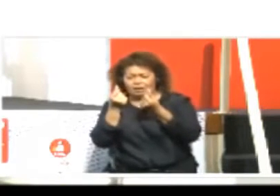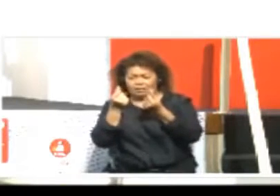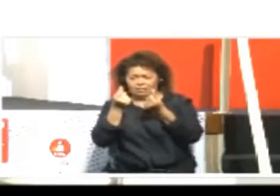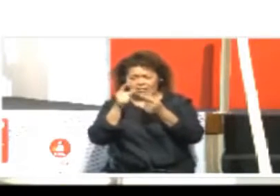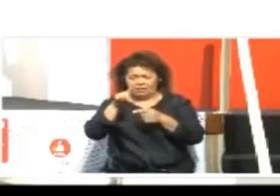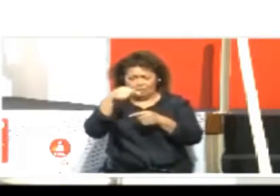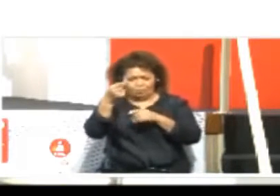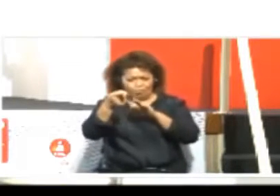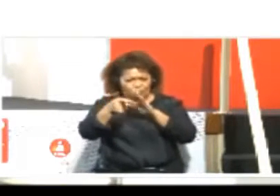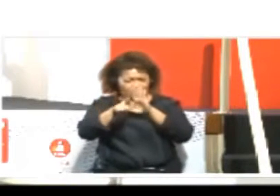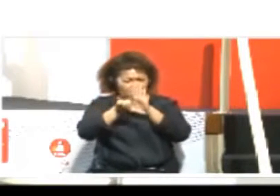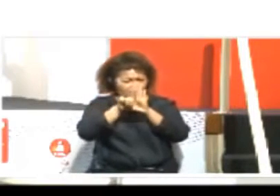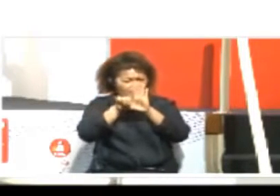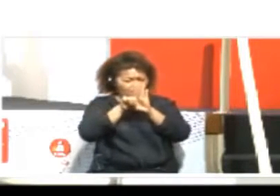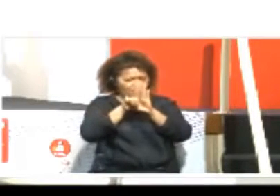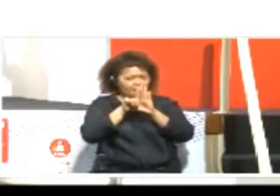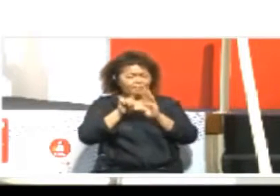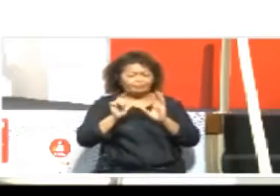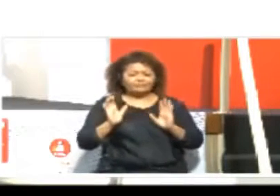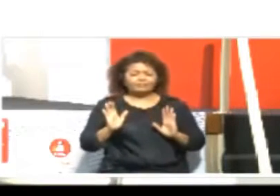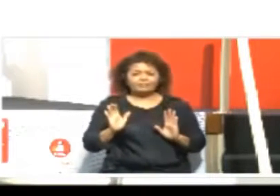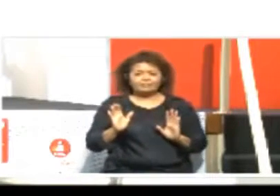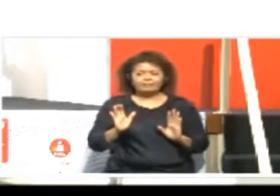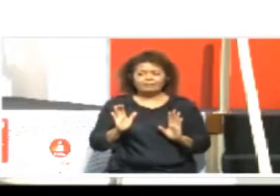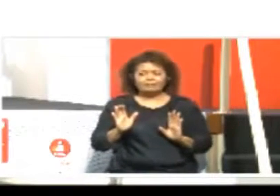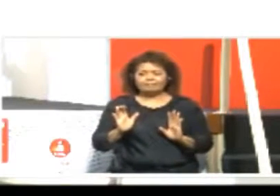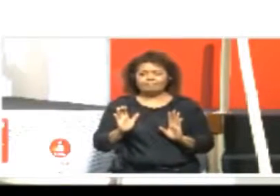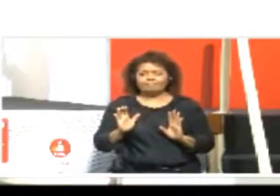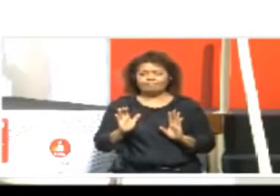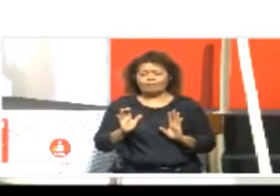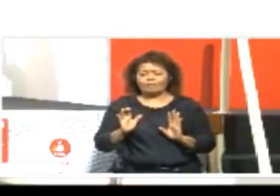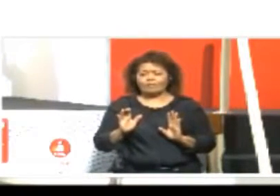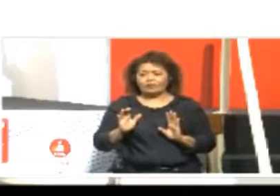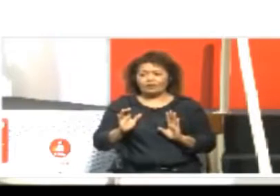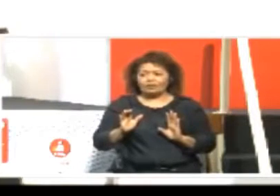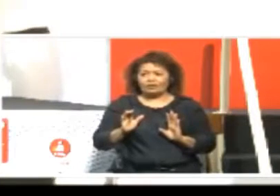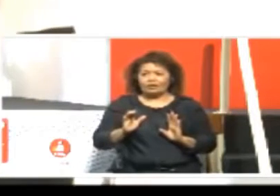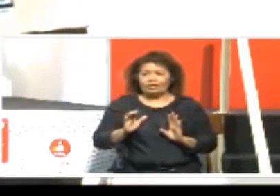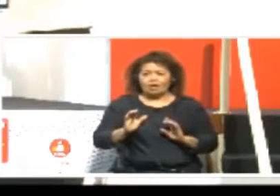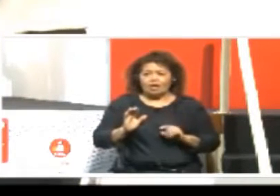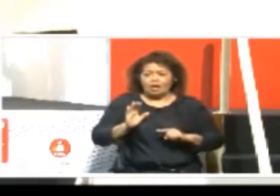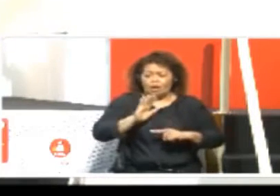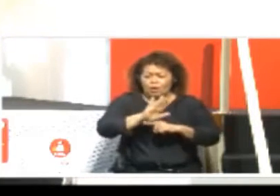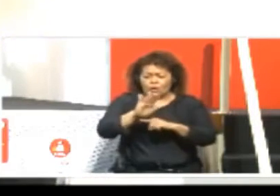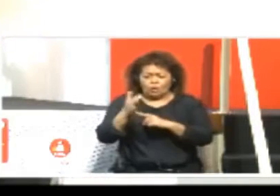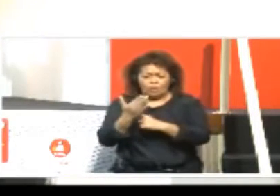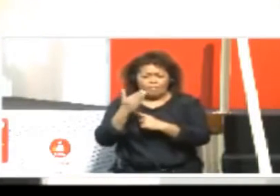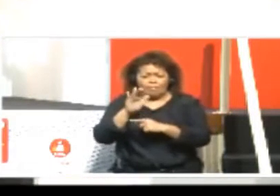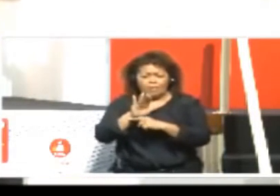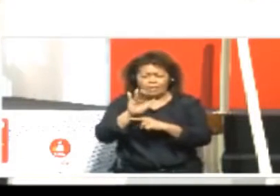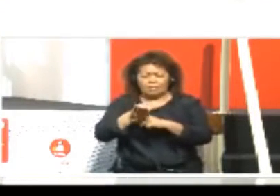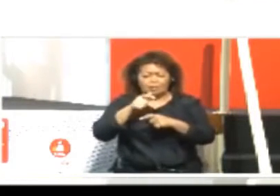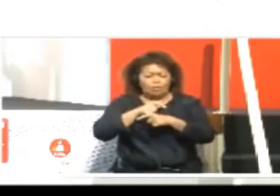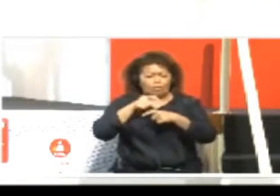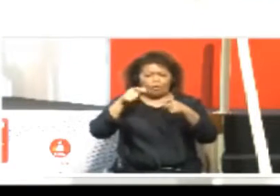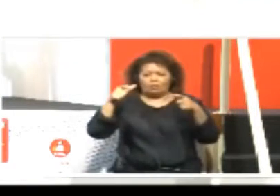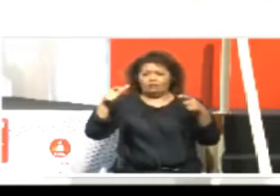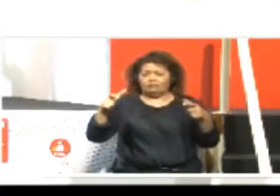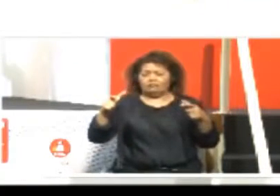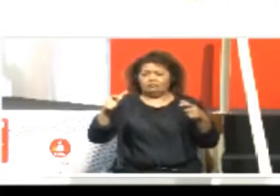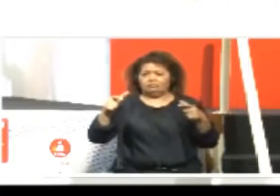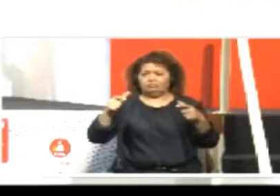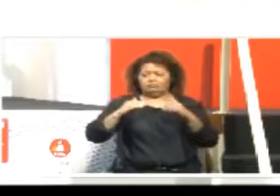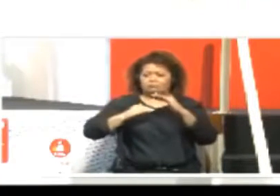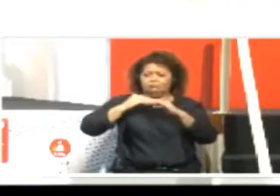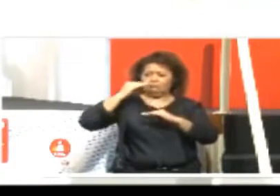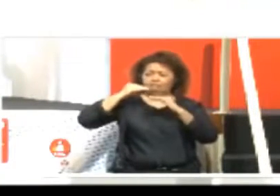al contrario, la cooperación internacional descendió. Entonces, no se motivaron en obtener recursos de otras